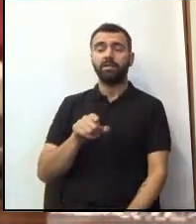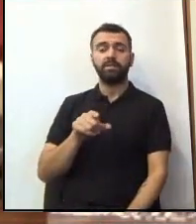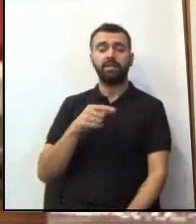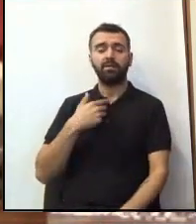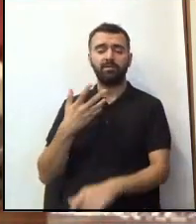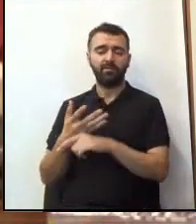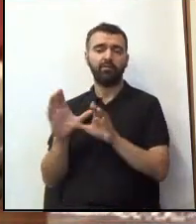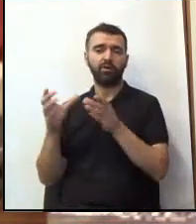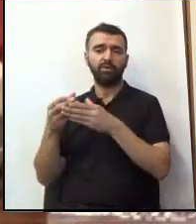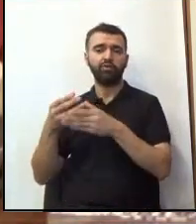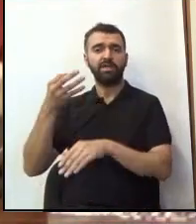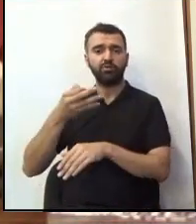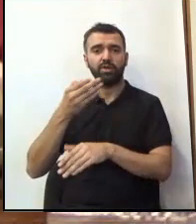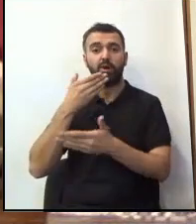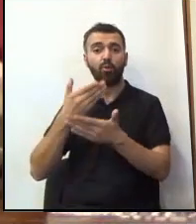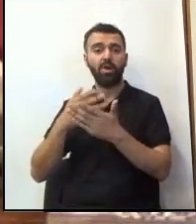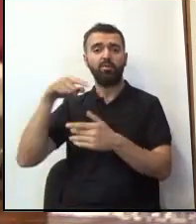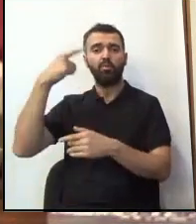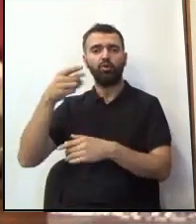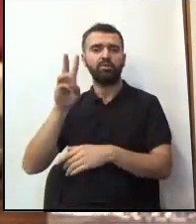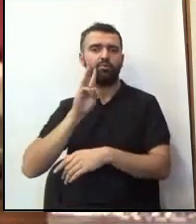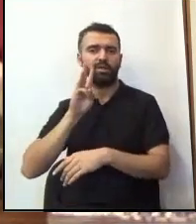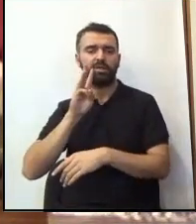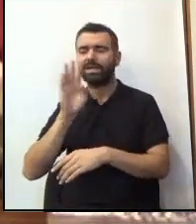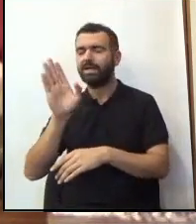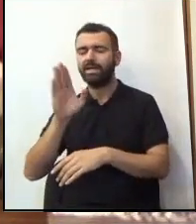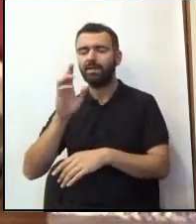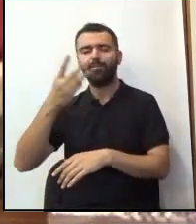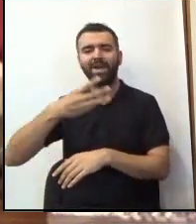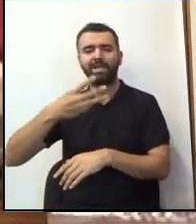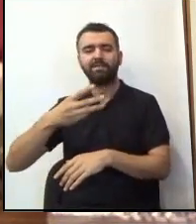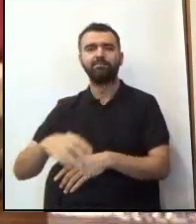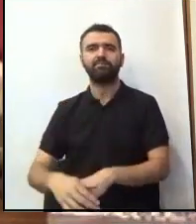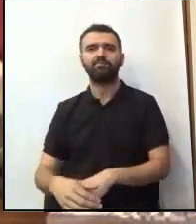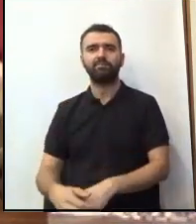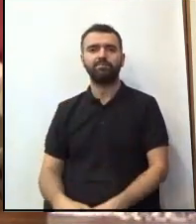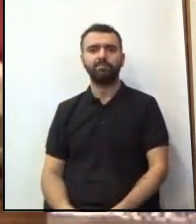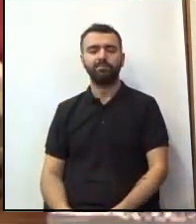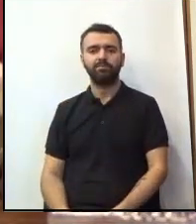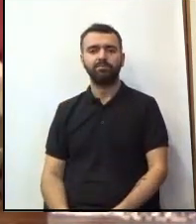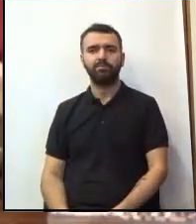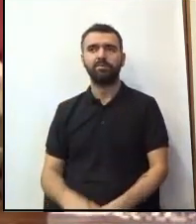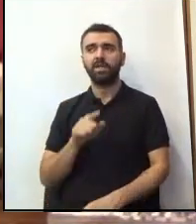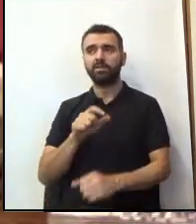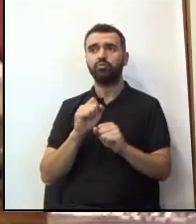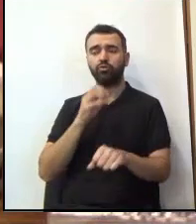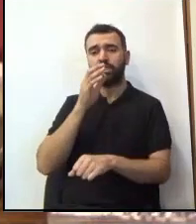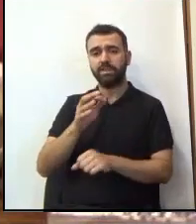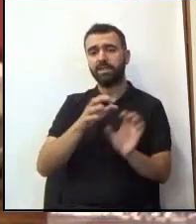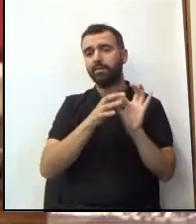de seguridad el día martes. ¿Ya? Eso es lo que puedo señalar respecto de la